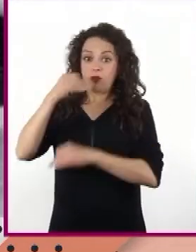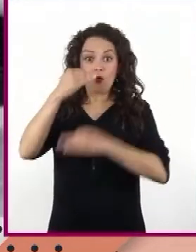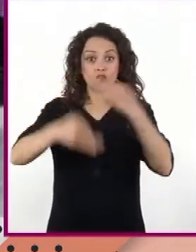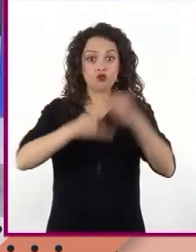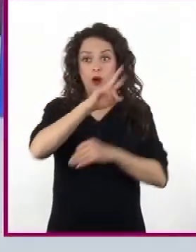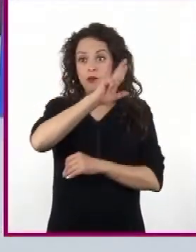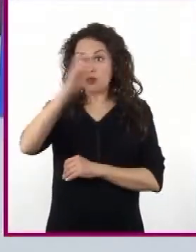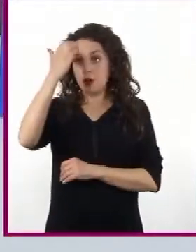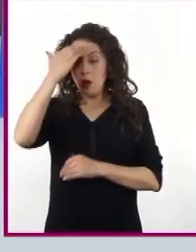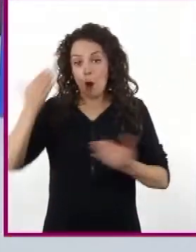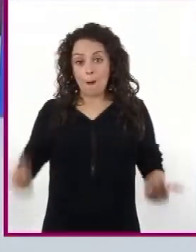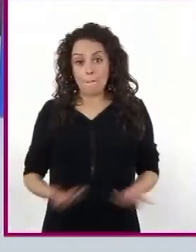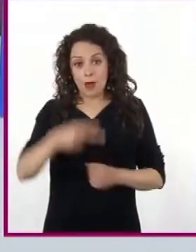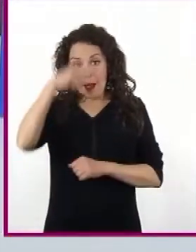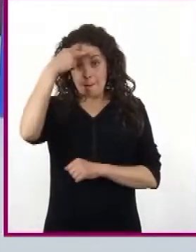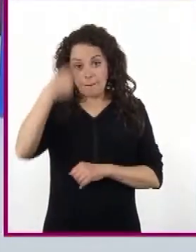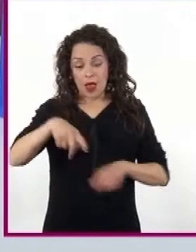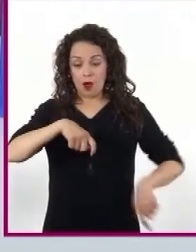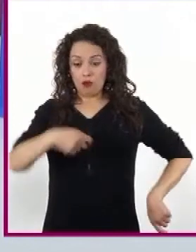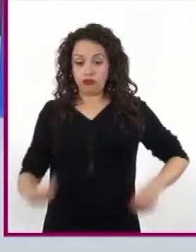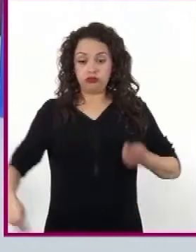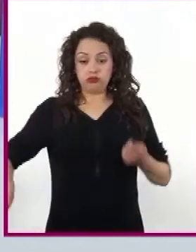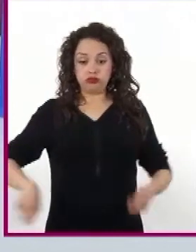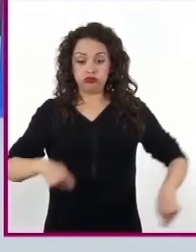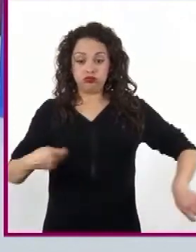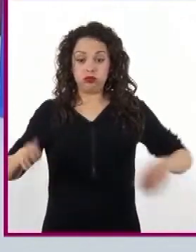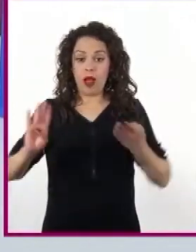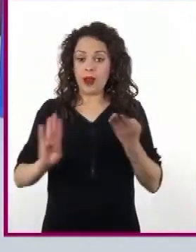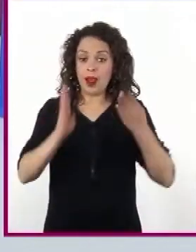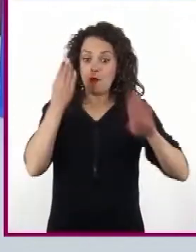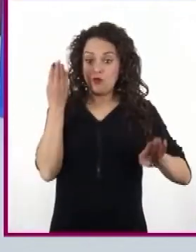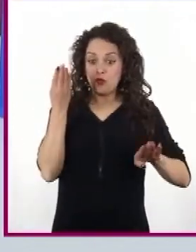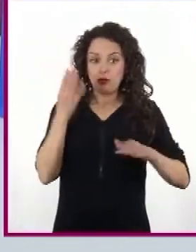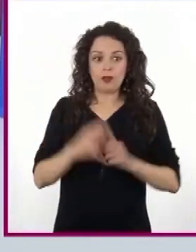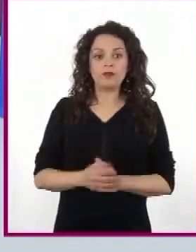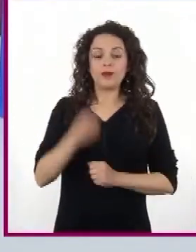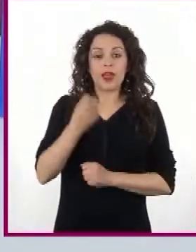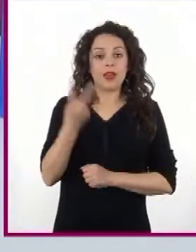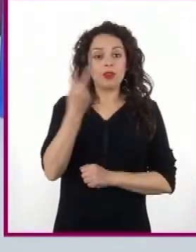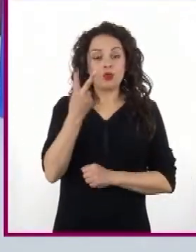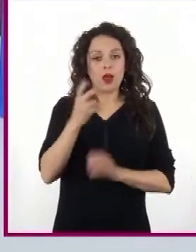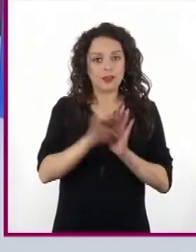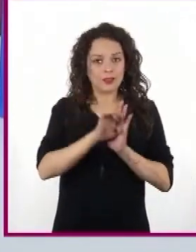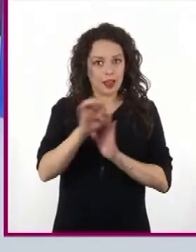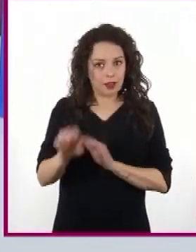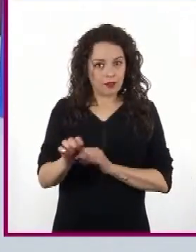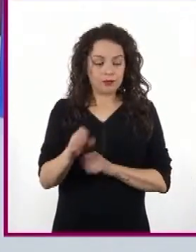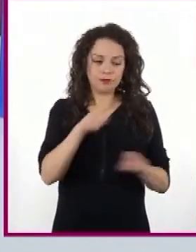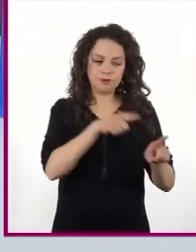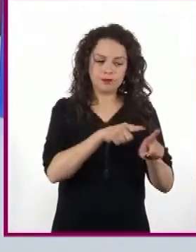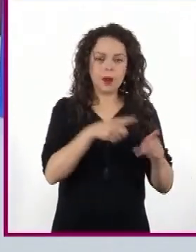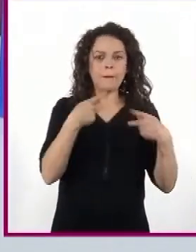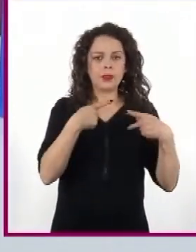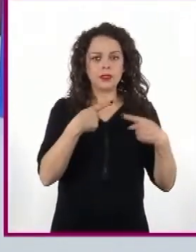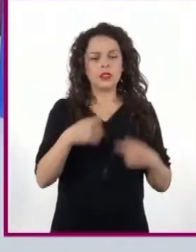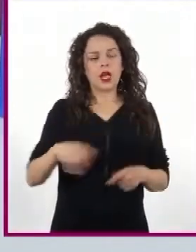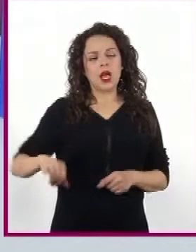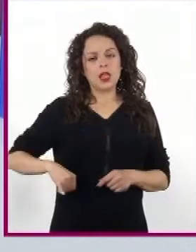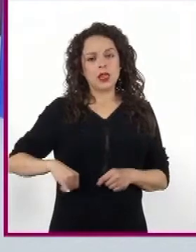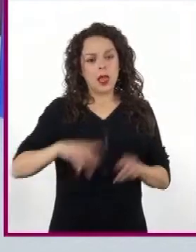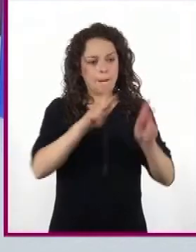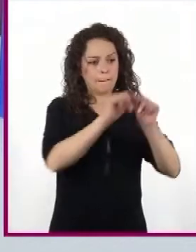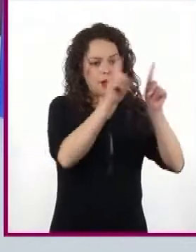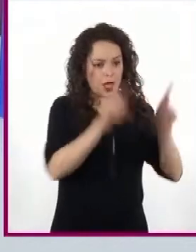mundo. En estos dos ejemplos tenemos, por un lado, a un pacifista y, por el otro, a una